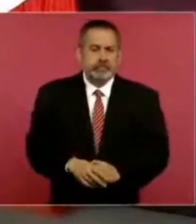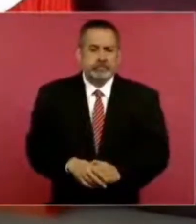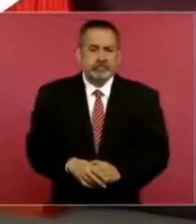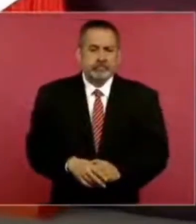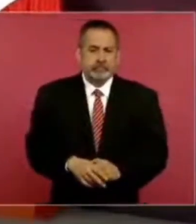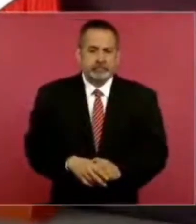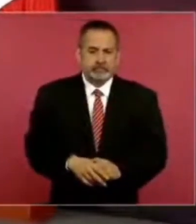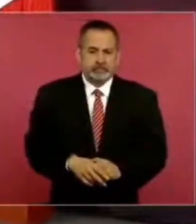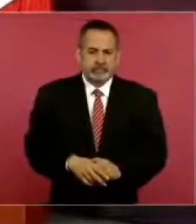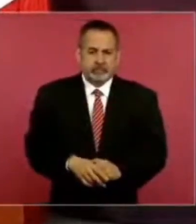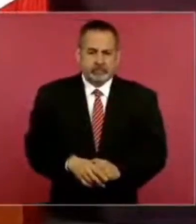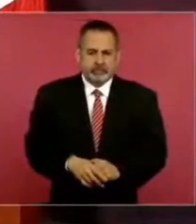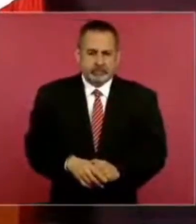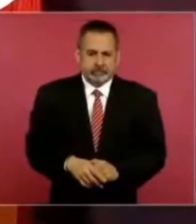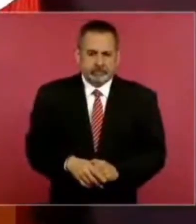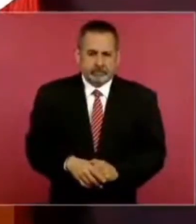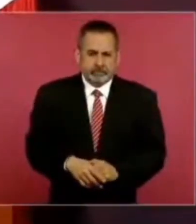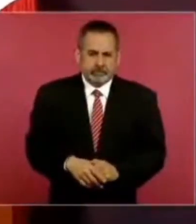pierden